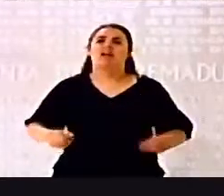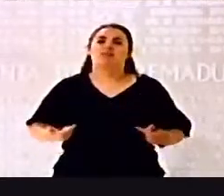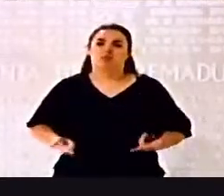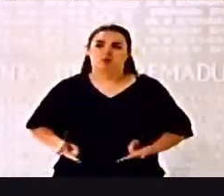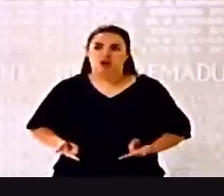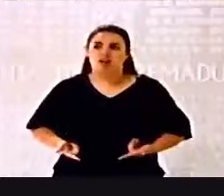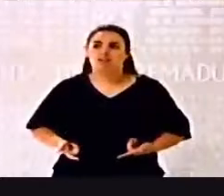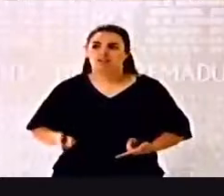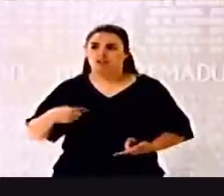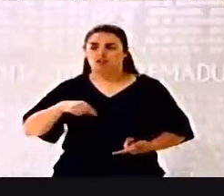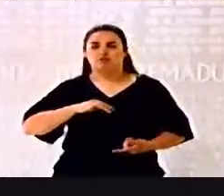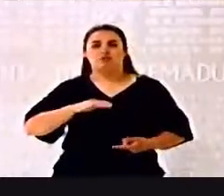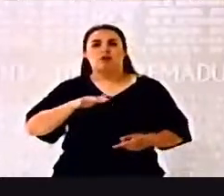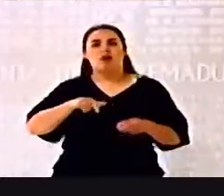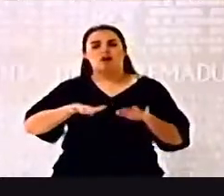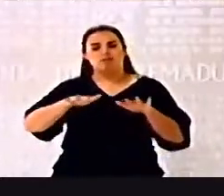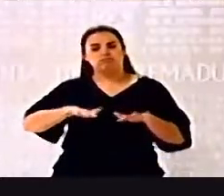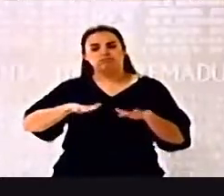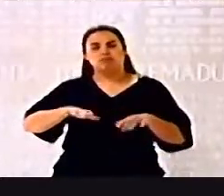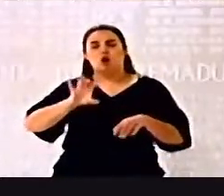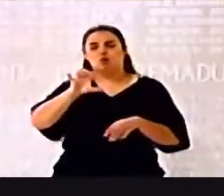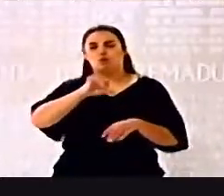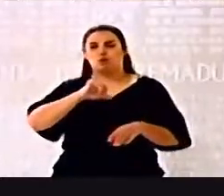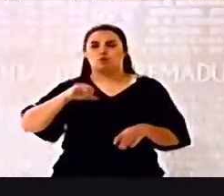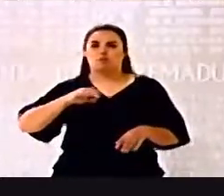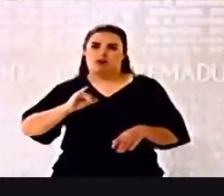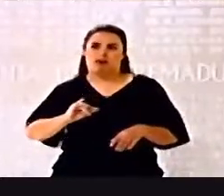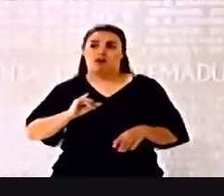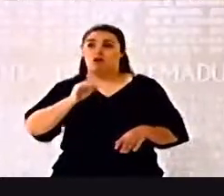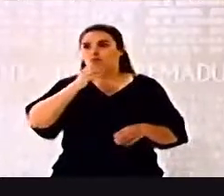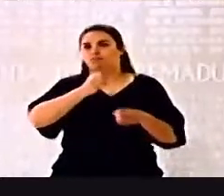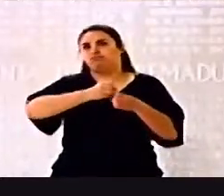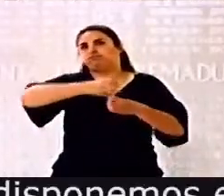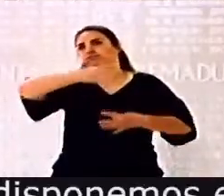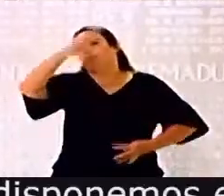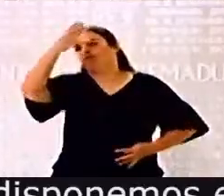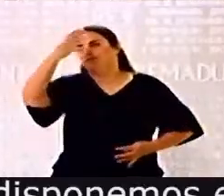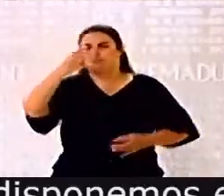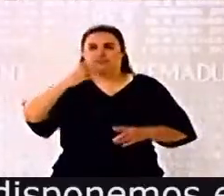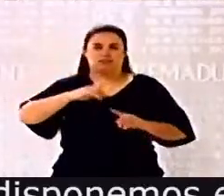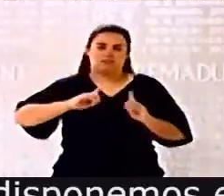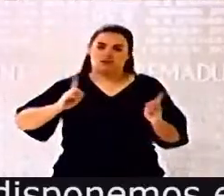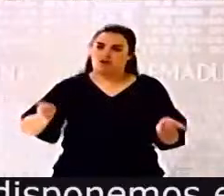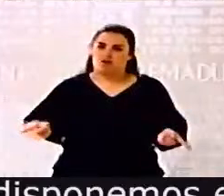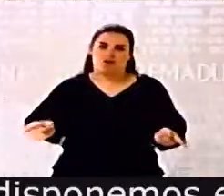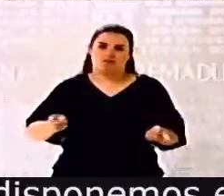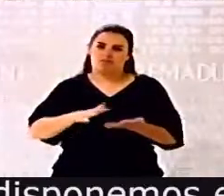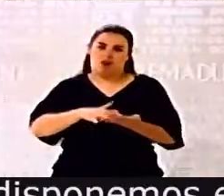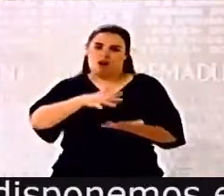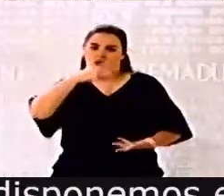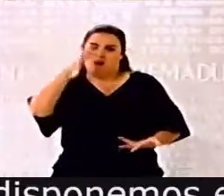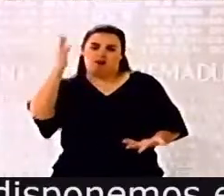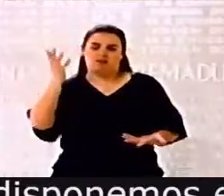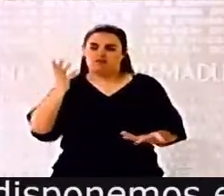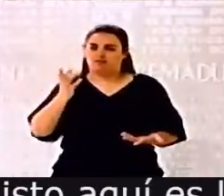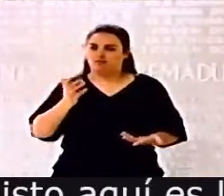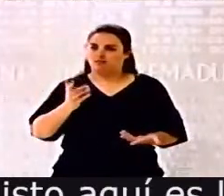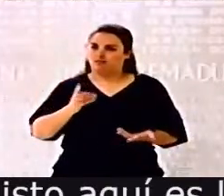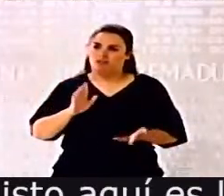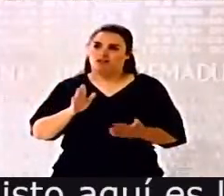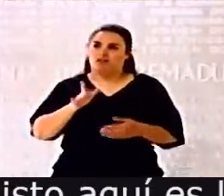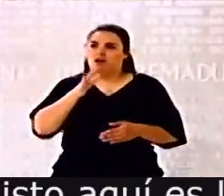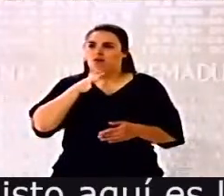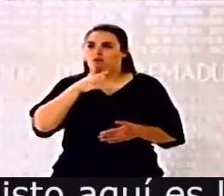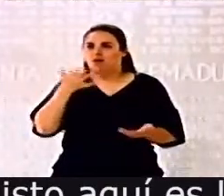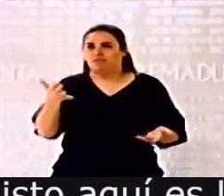que disponemos en la Comunidad Autónoma de Extremadura, porque si me pongo a listarlas aquí, es una lista lo suficientemente grande como